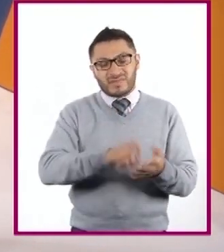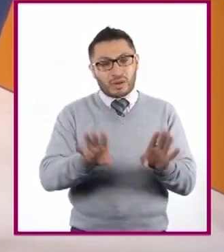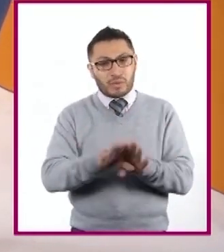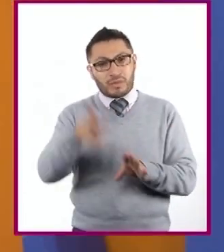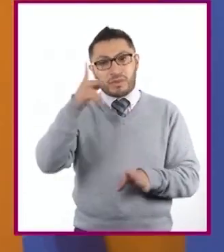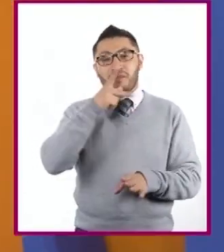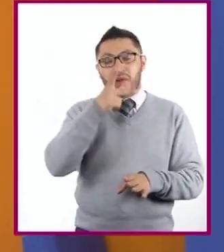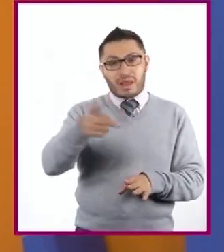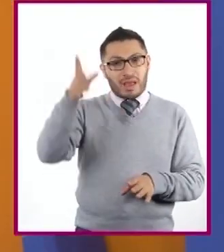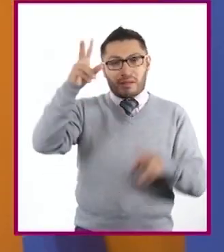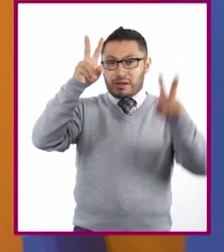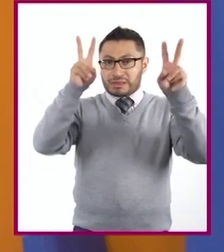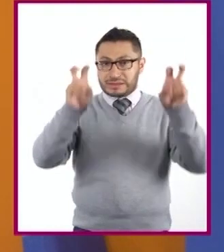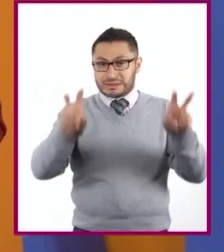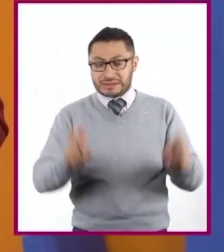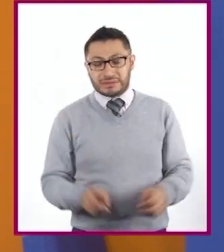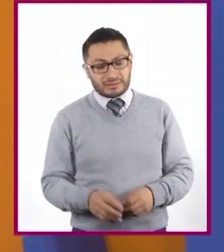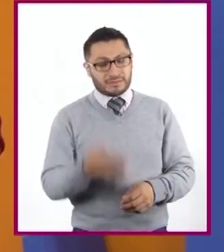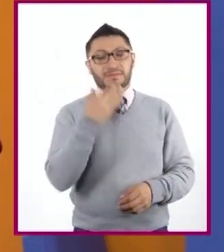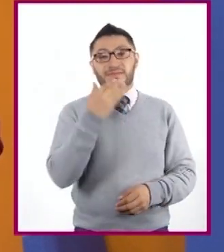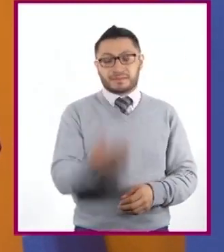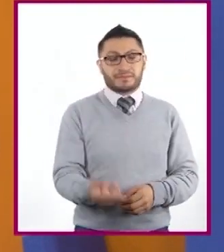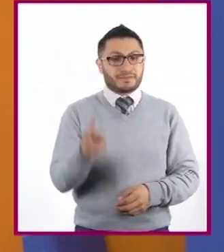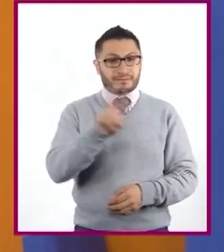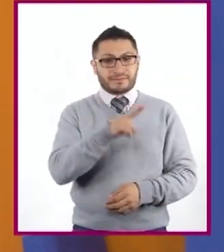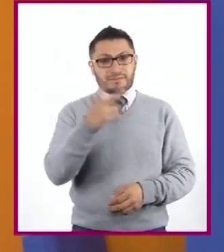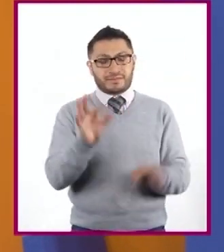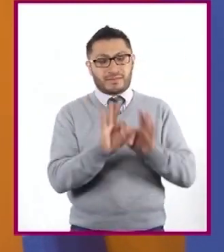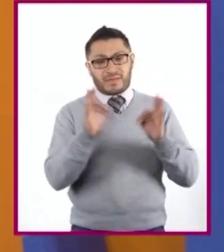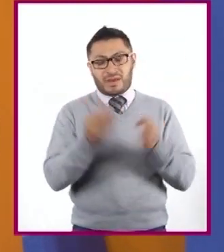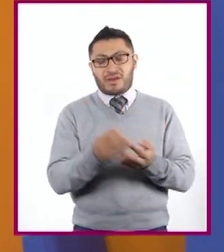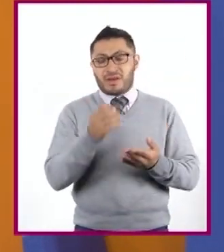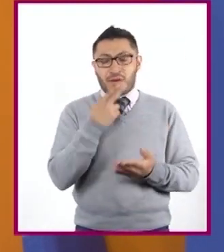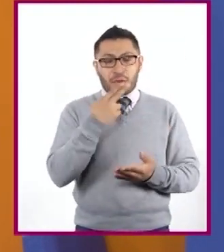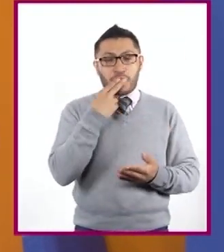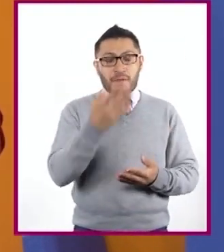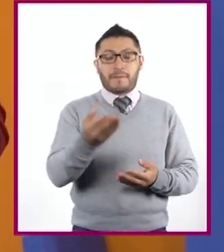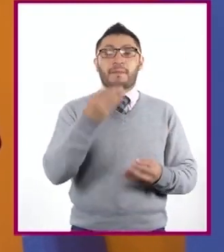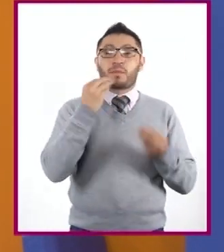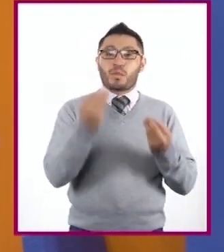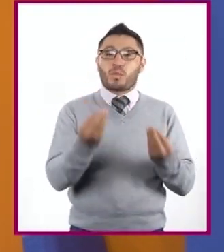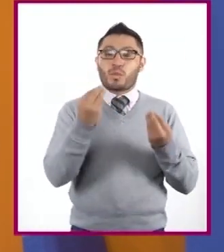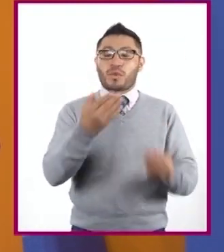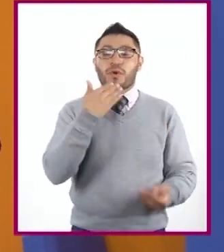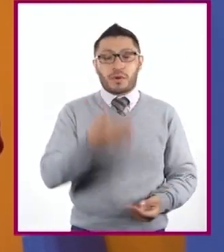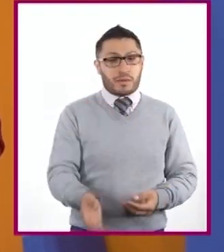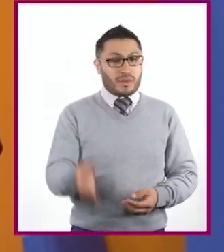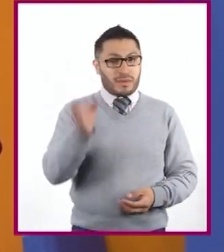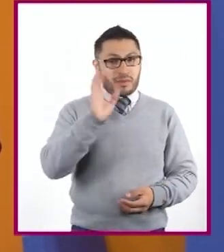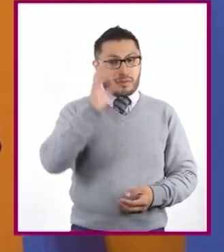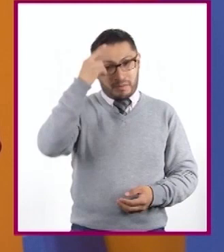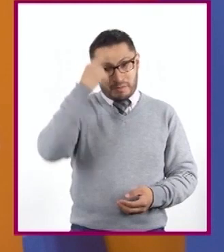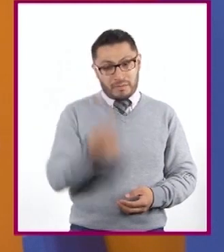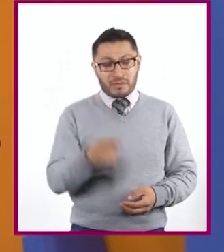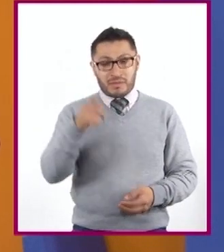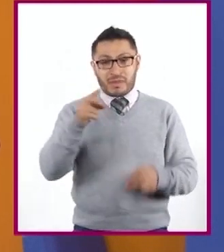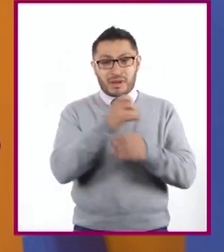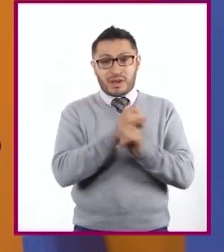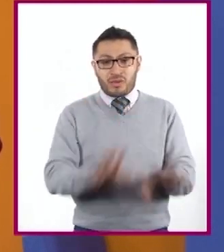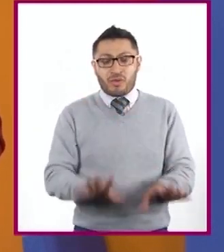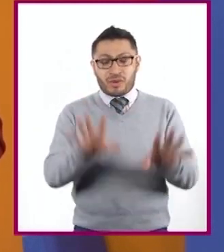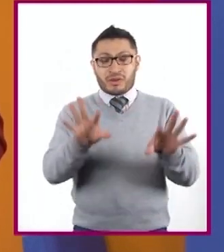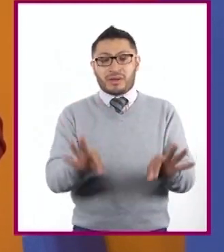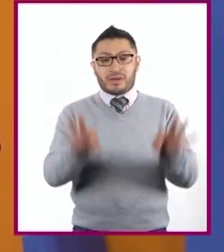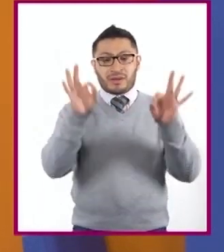temas. Muy bien. Ambas técnicas nos pueden ser de gran ayuda al momento de seleccionar la información sobre